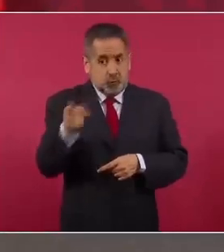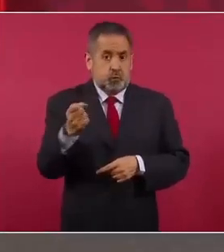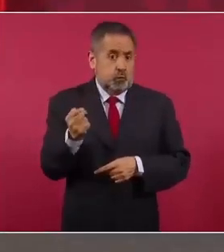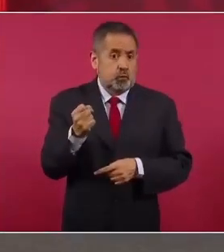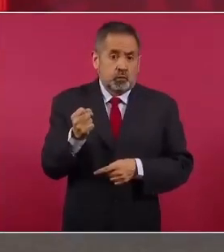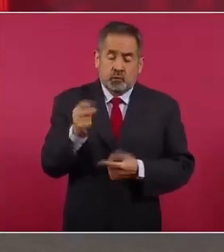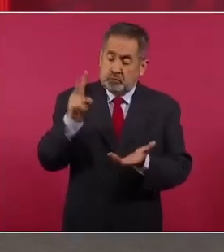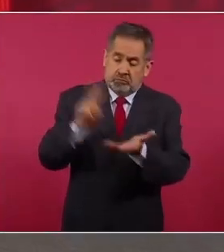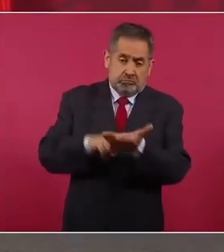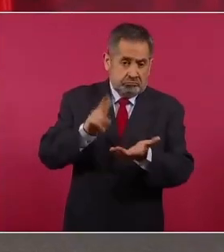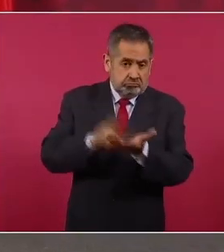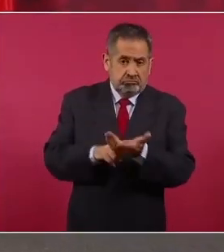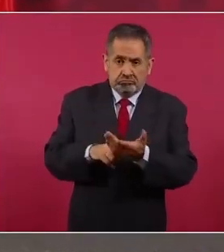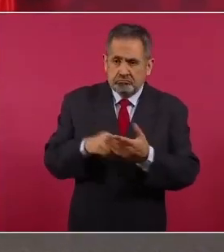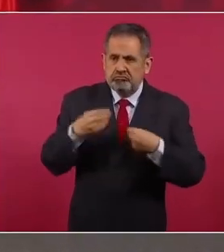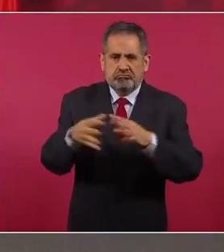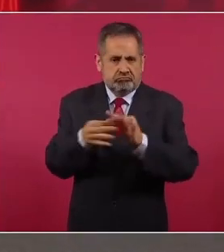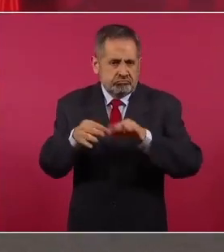lo que hacemos.